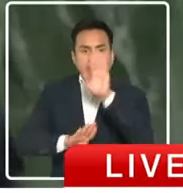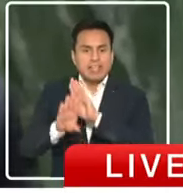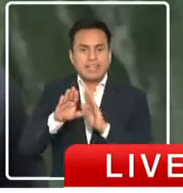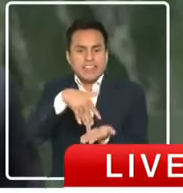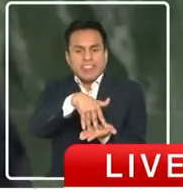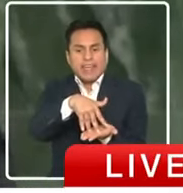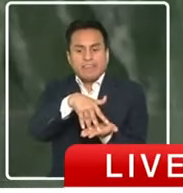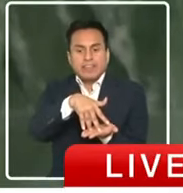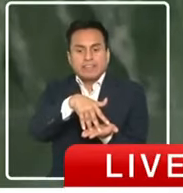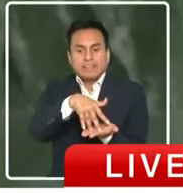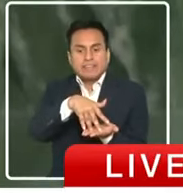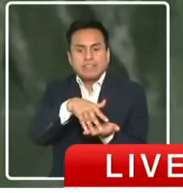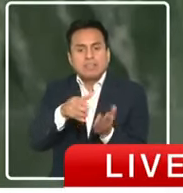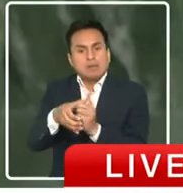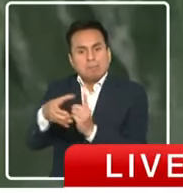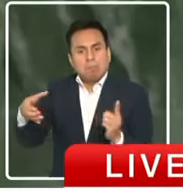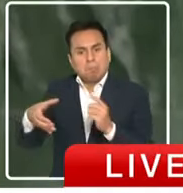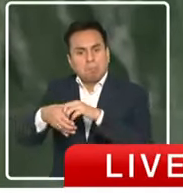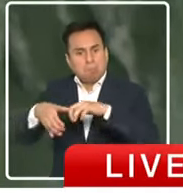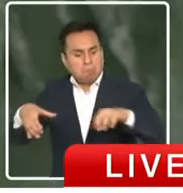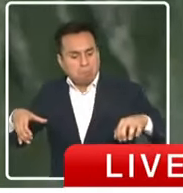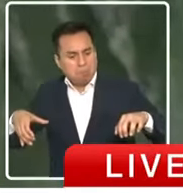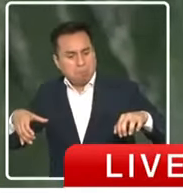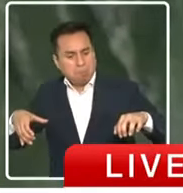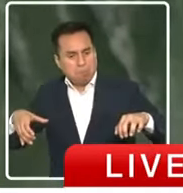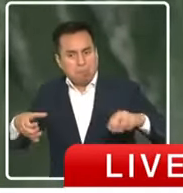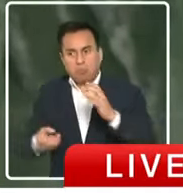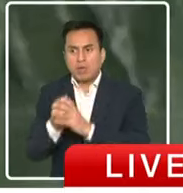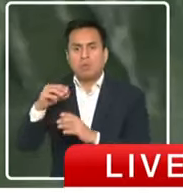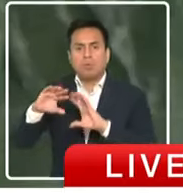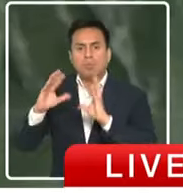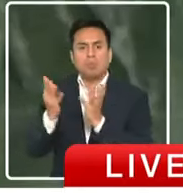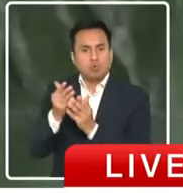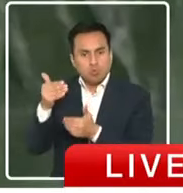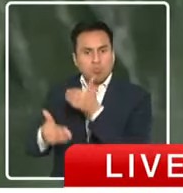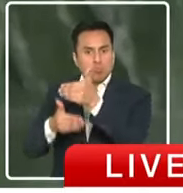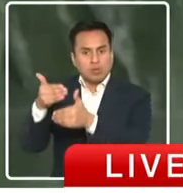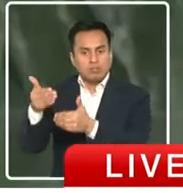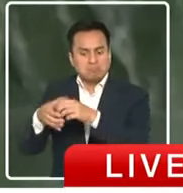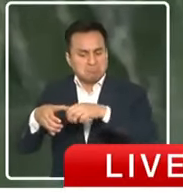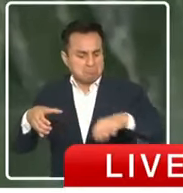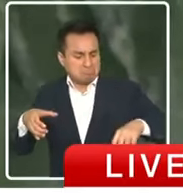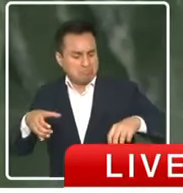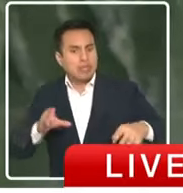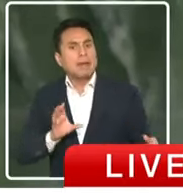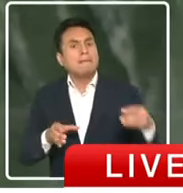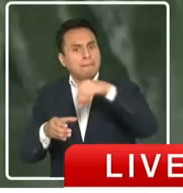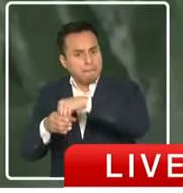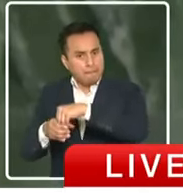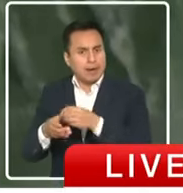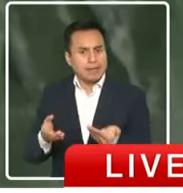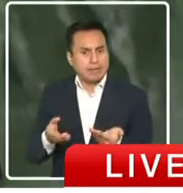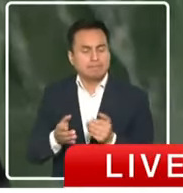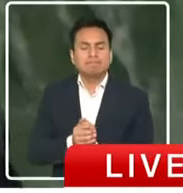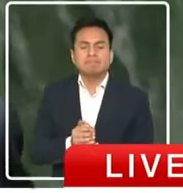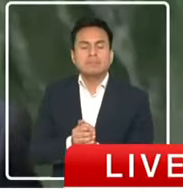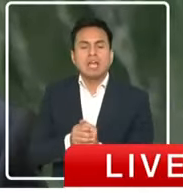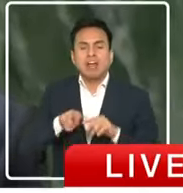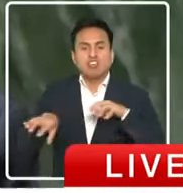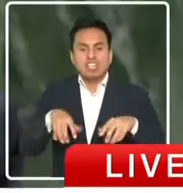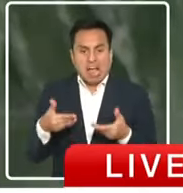más débiles que están siendo excluidos de este nuevo mundo en formación puedan ser parte. Si no